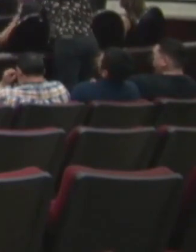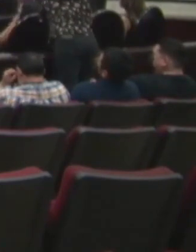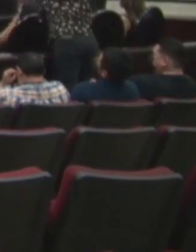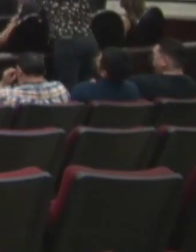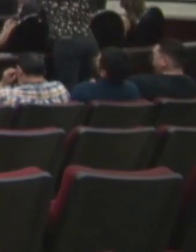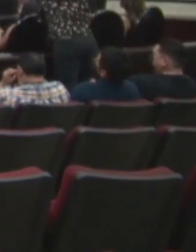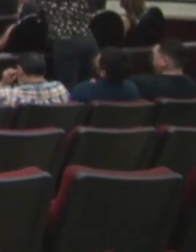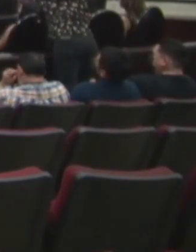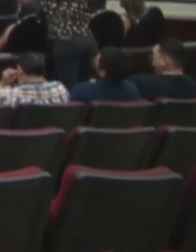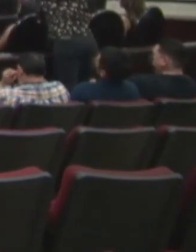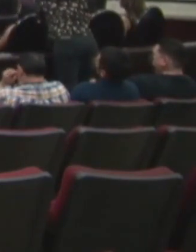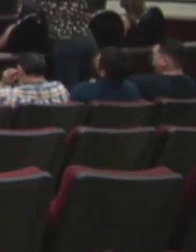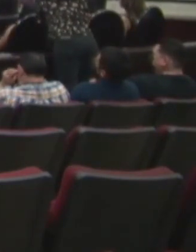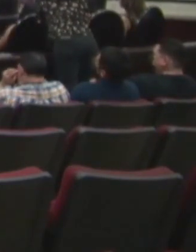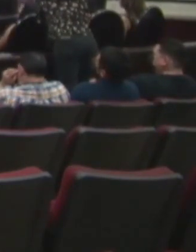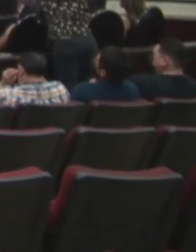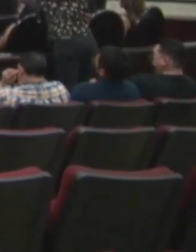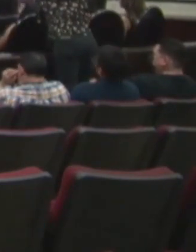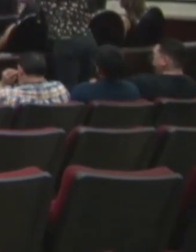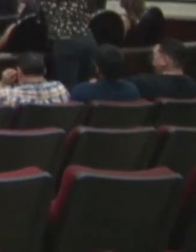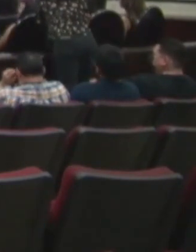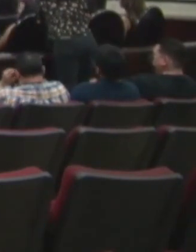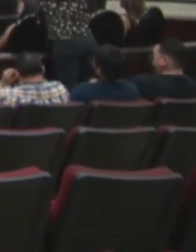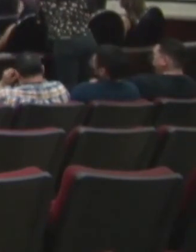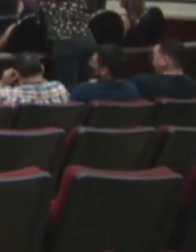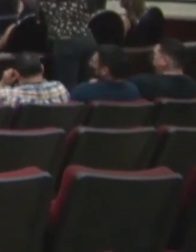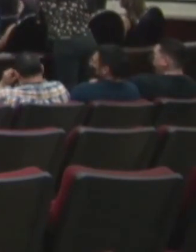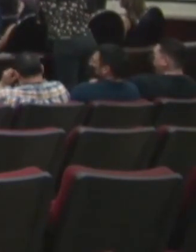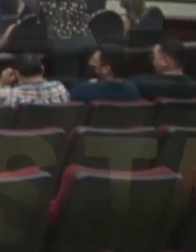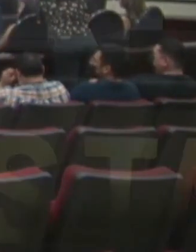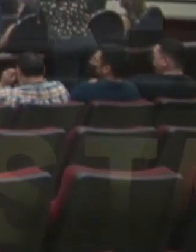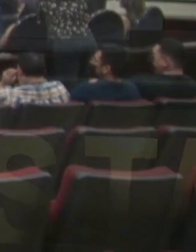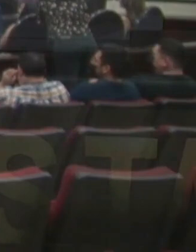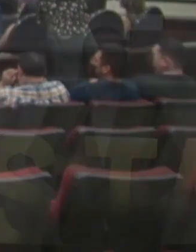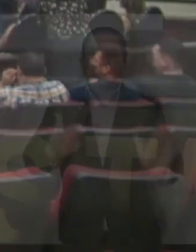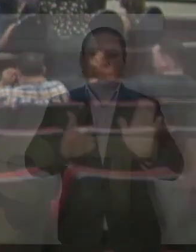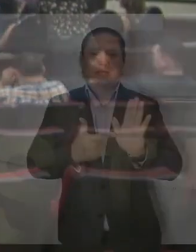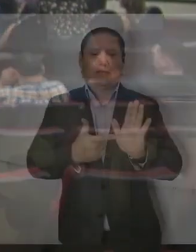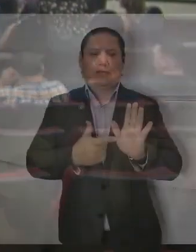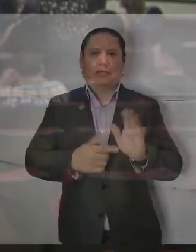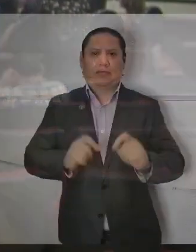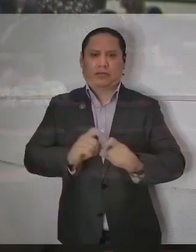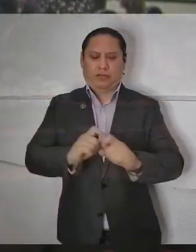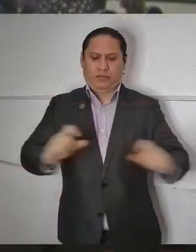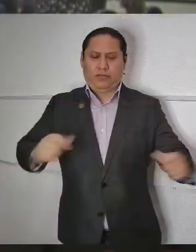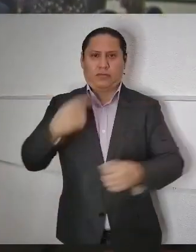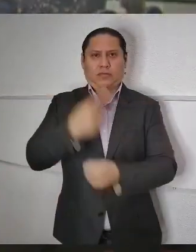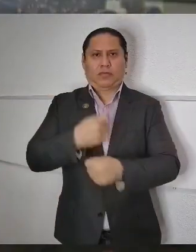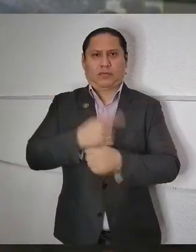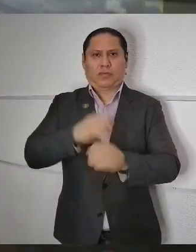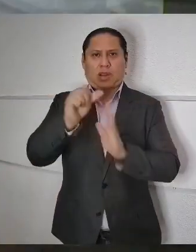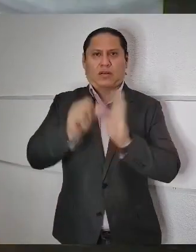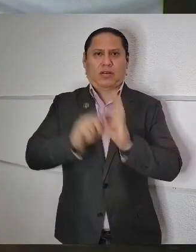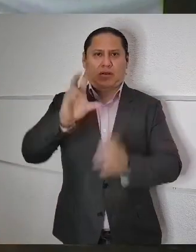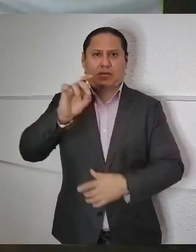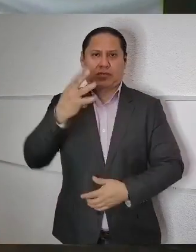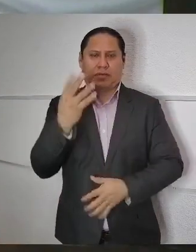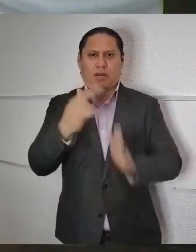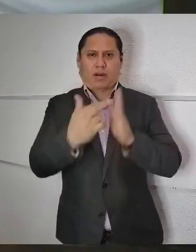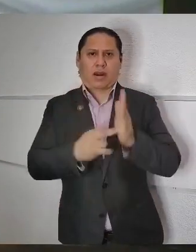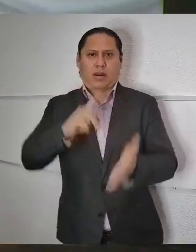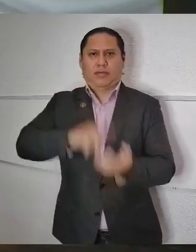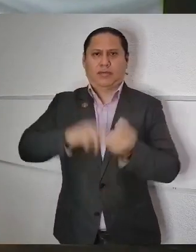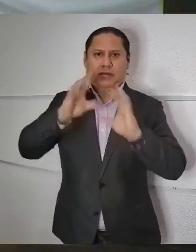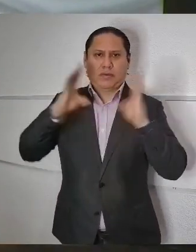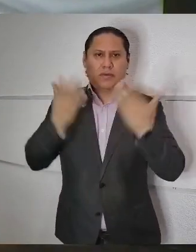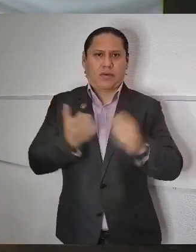Aprobada, se dispensa la lectura del acta de la sesión anterior. Con fundamento en la fracción primera del artículo 34 del